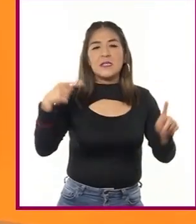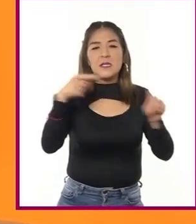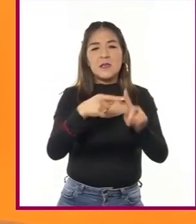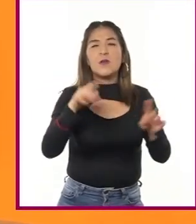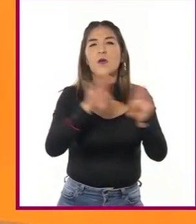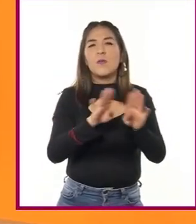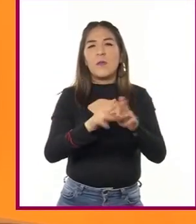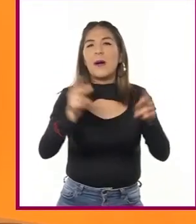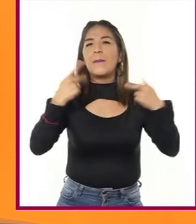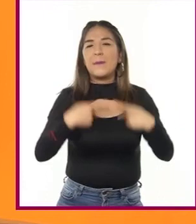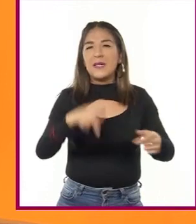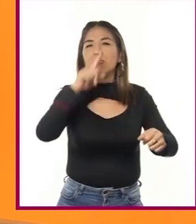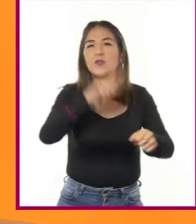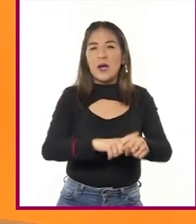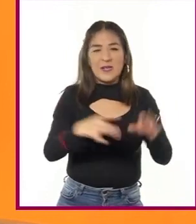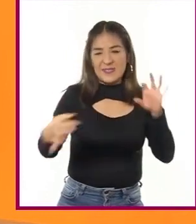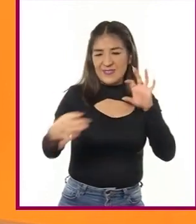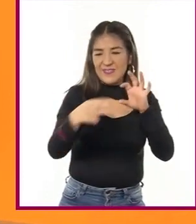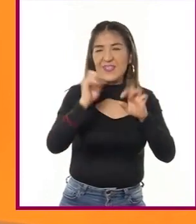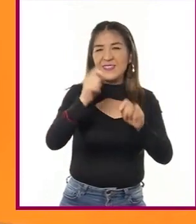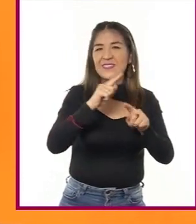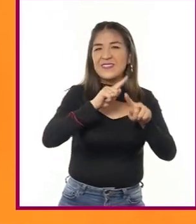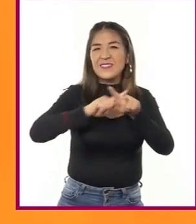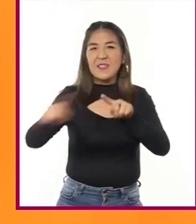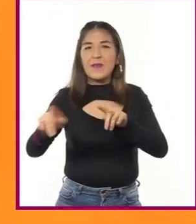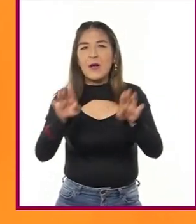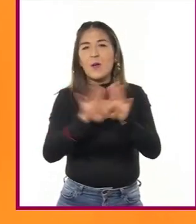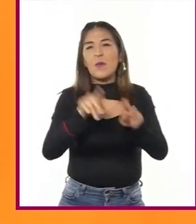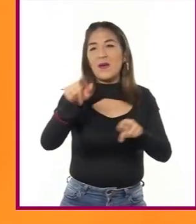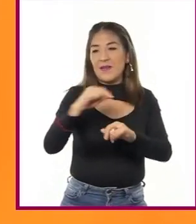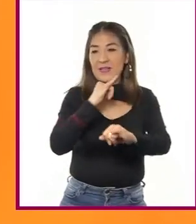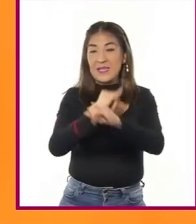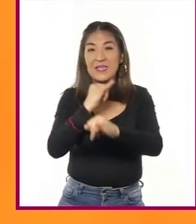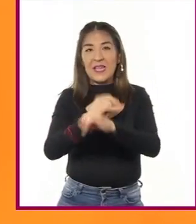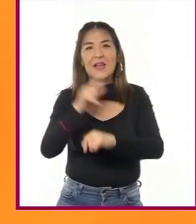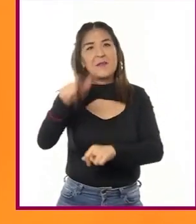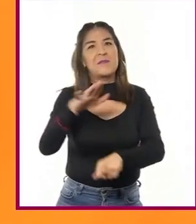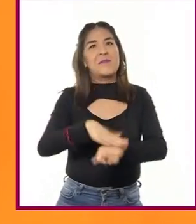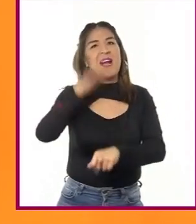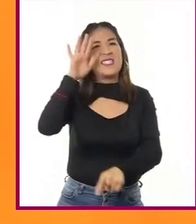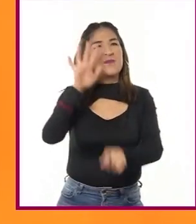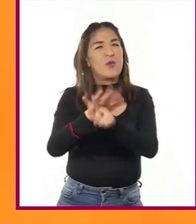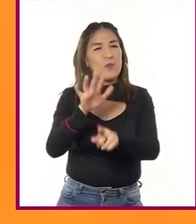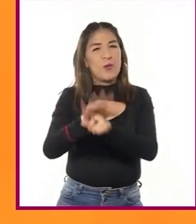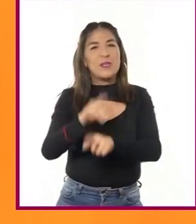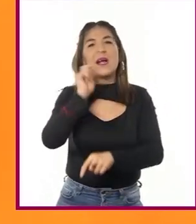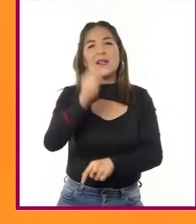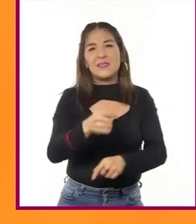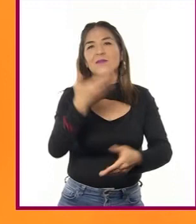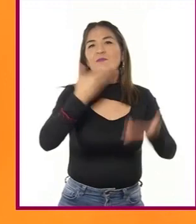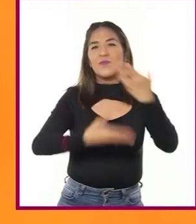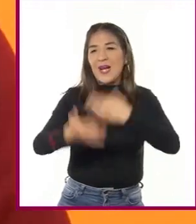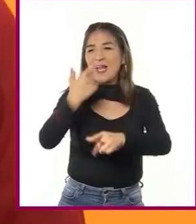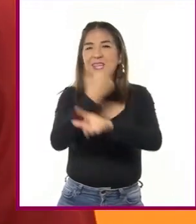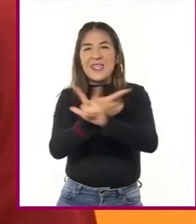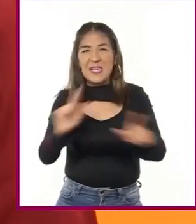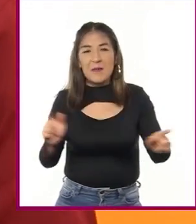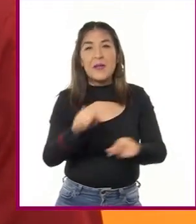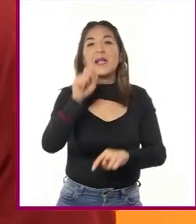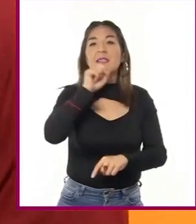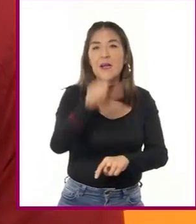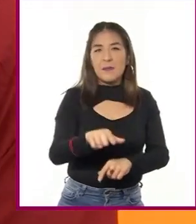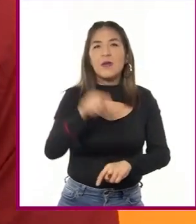una identidad distinta a la suya, en una red social muy famosa, para poder interactuar con mayor libertad y con